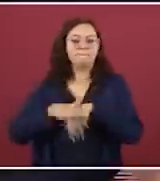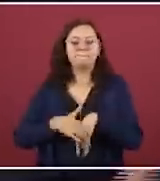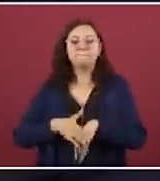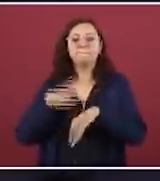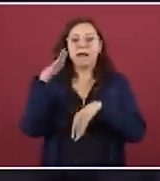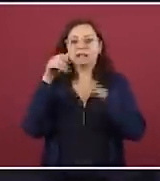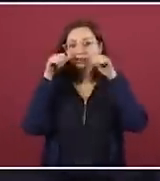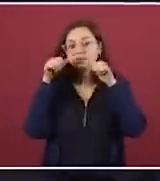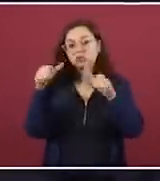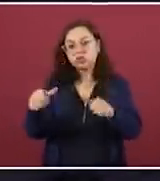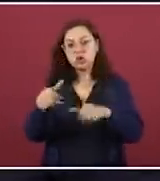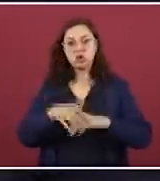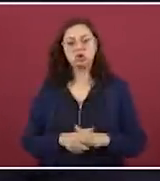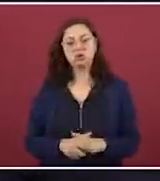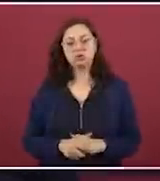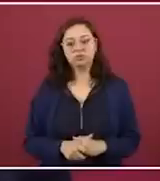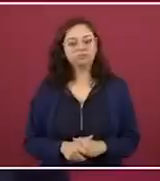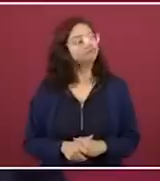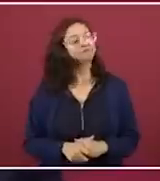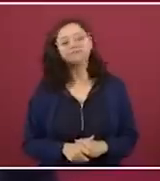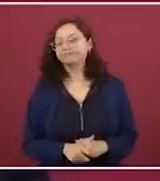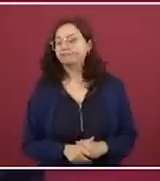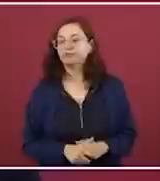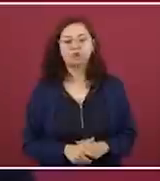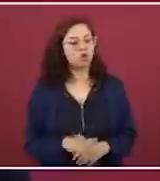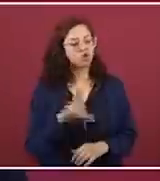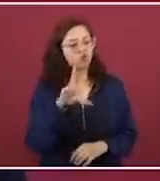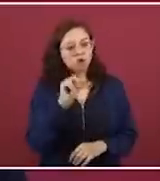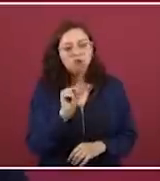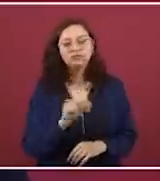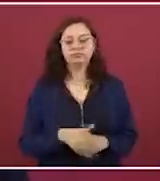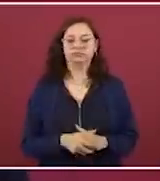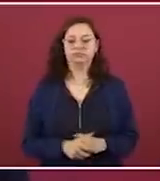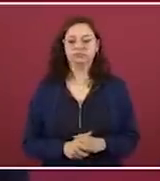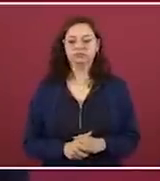campaña. ¿No?